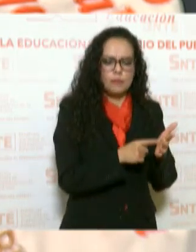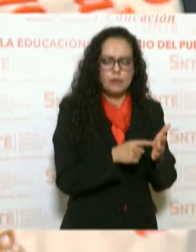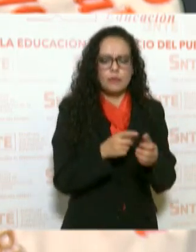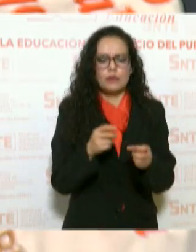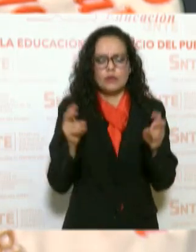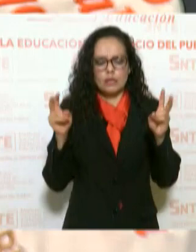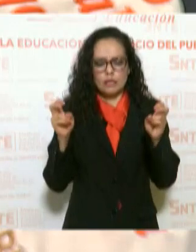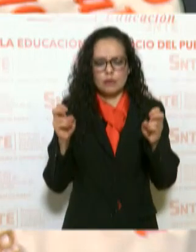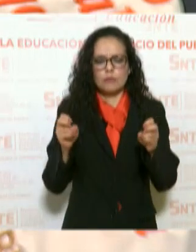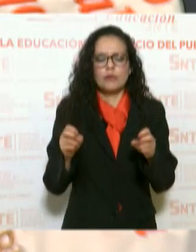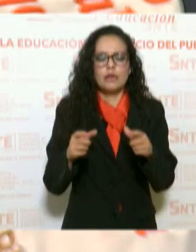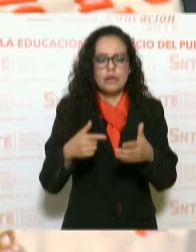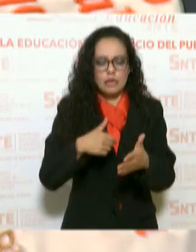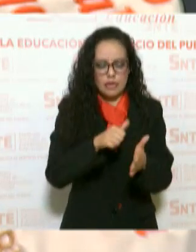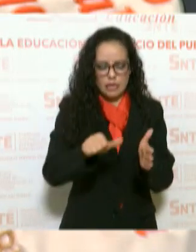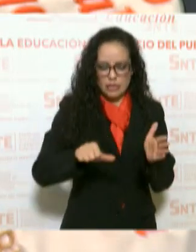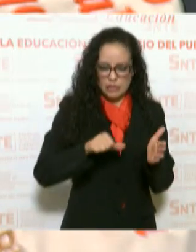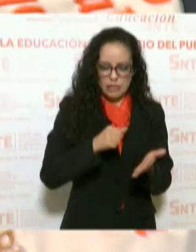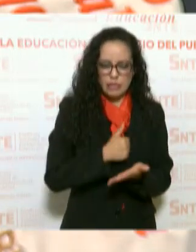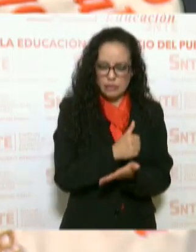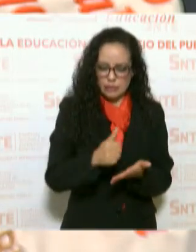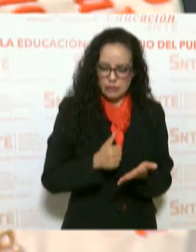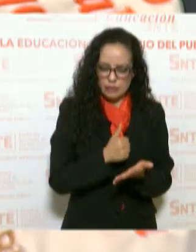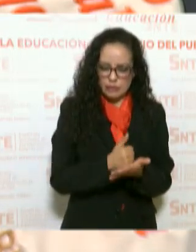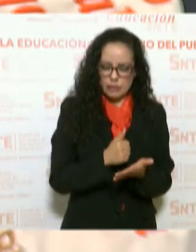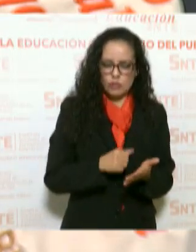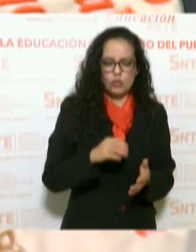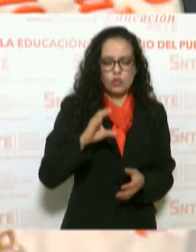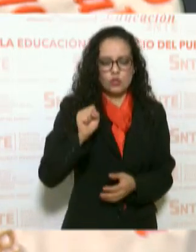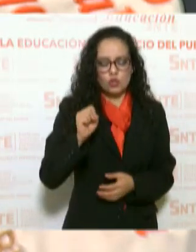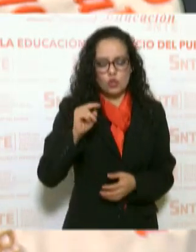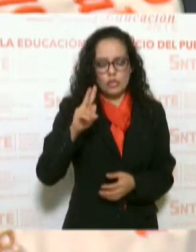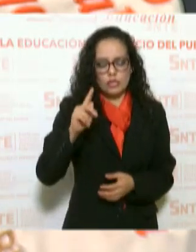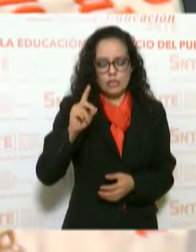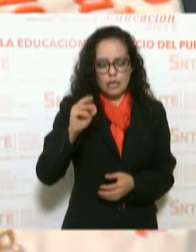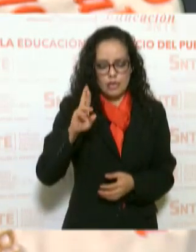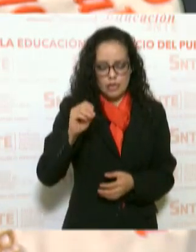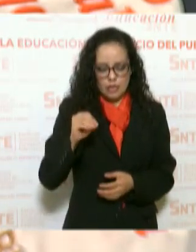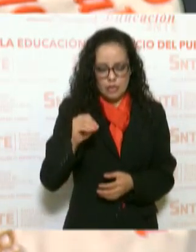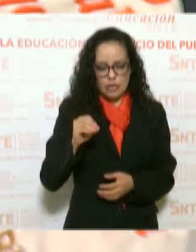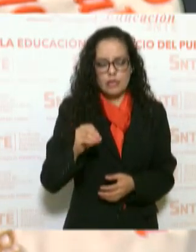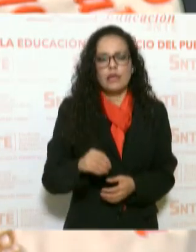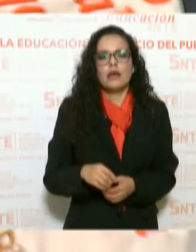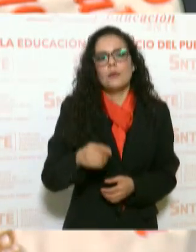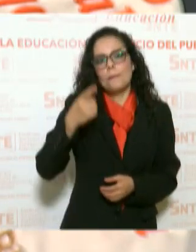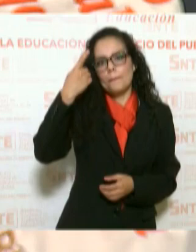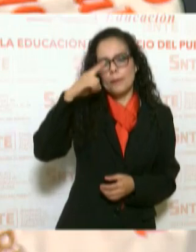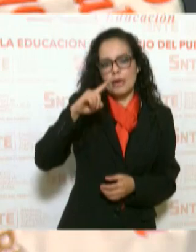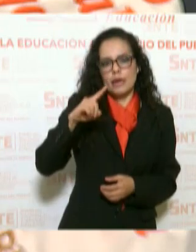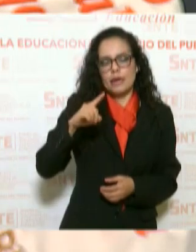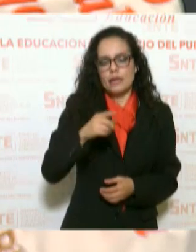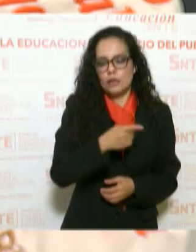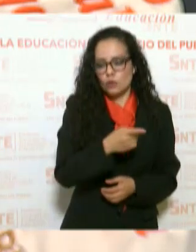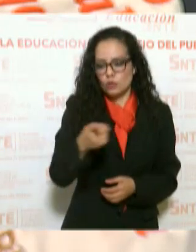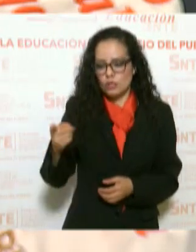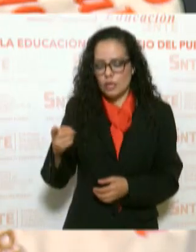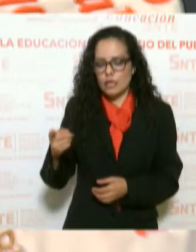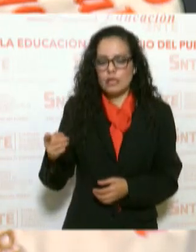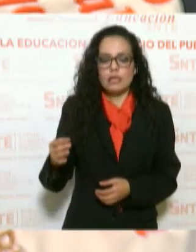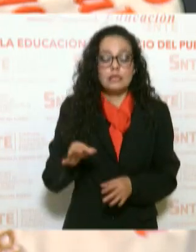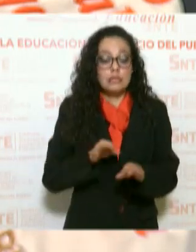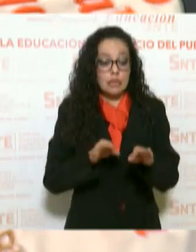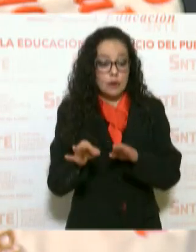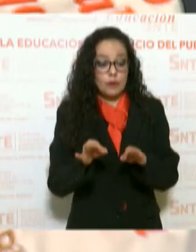que es nuestra federación y la movilización de nuestra membresía. A cada uno de ustedes les animo a que interactúen